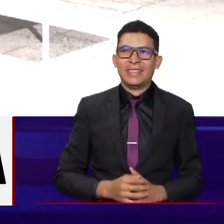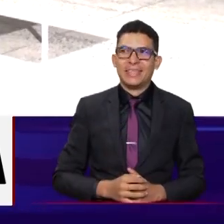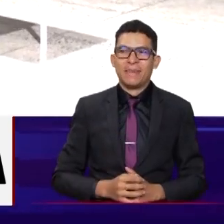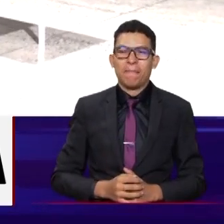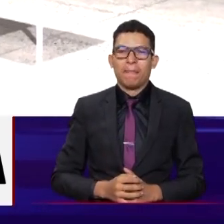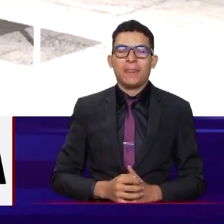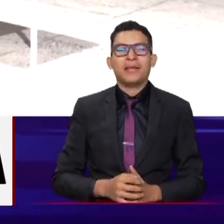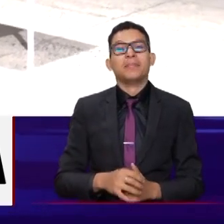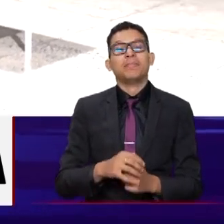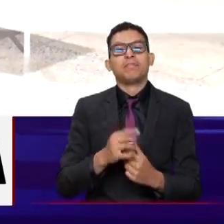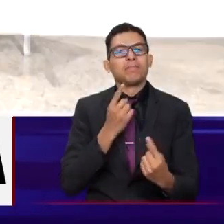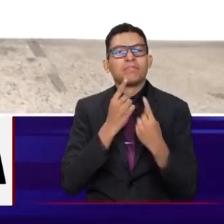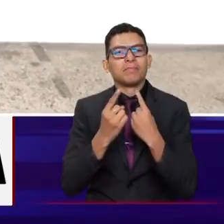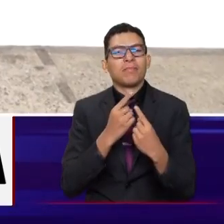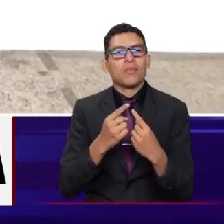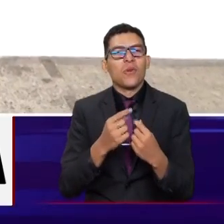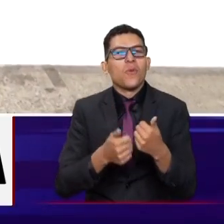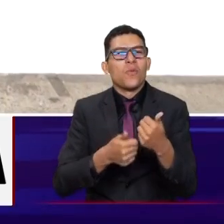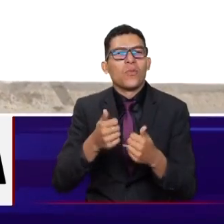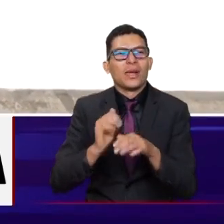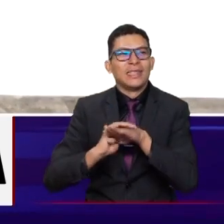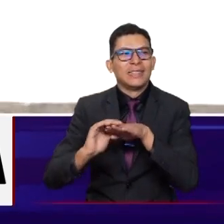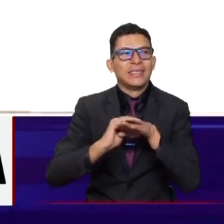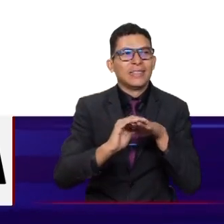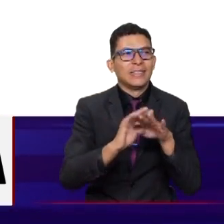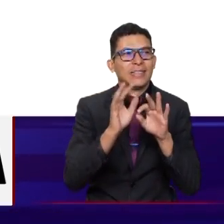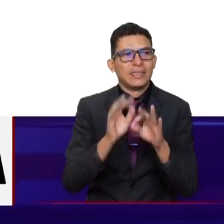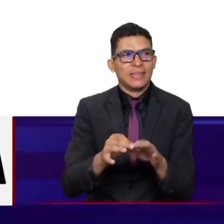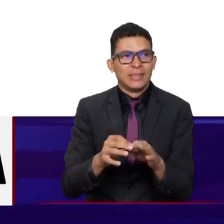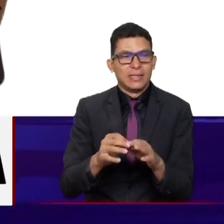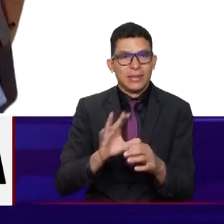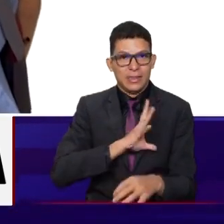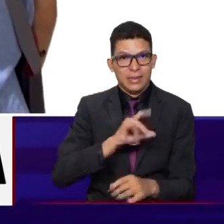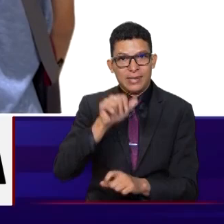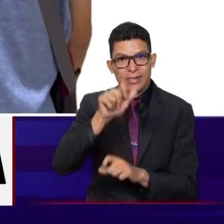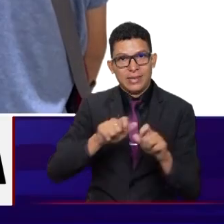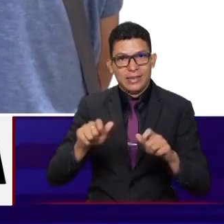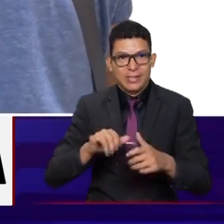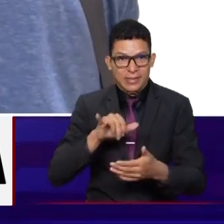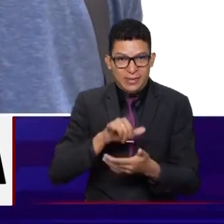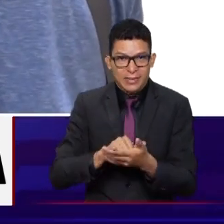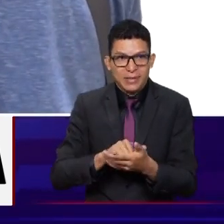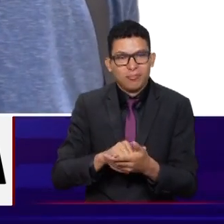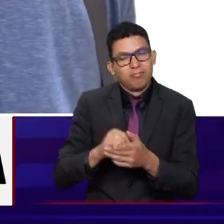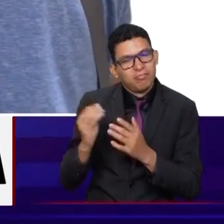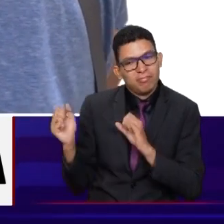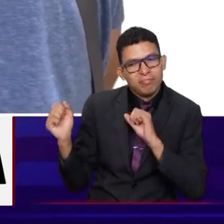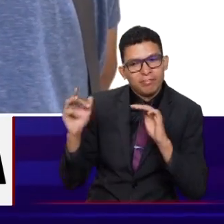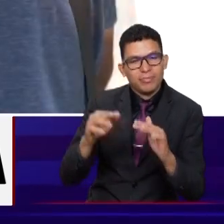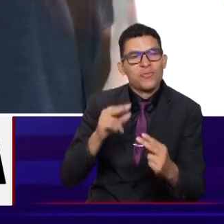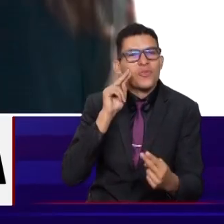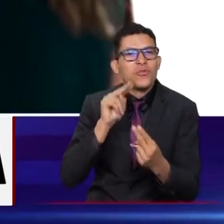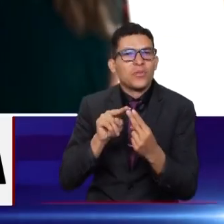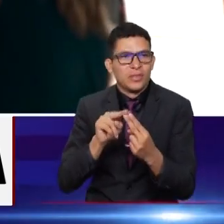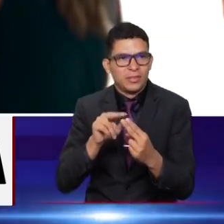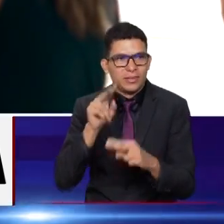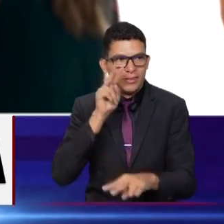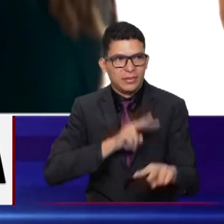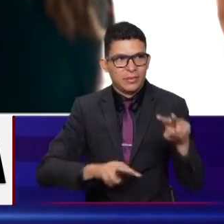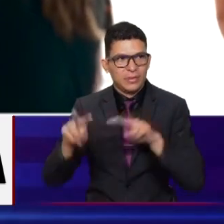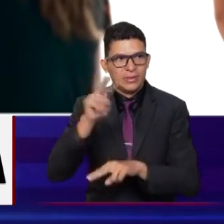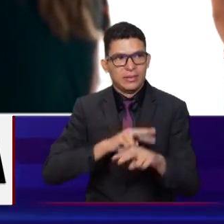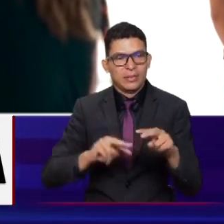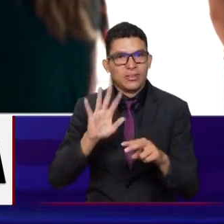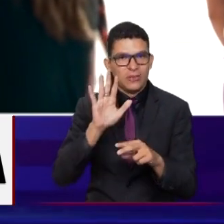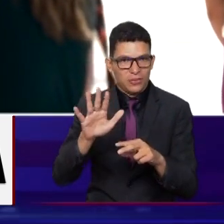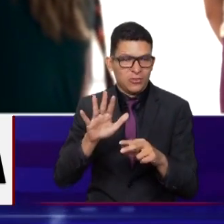Laura, entonces hablemos de cuál es la invitación o esa invitación para los caleños, para que vayan, para que conozcan el Museo La